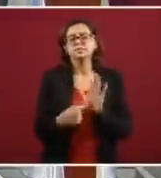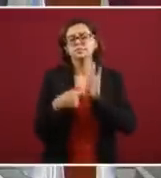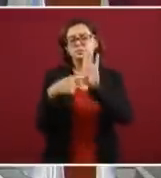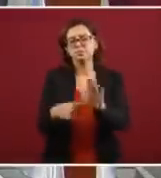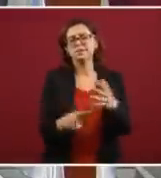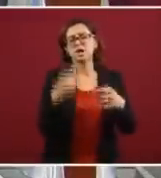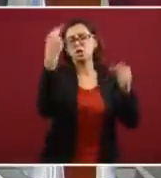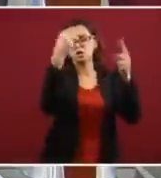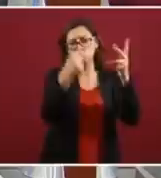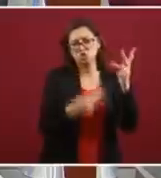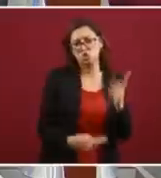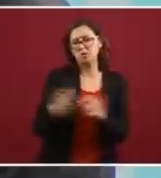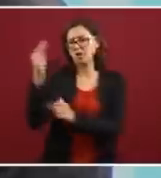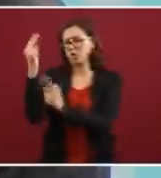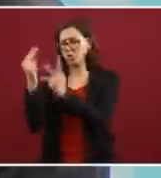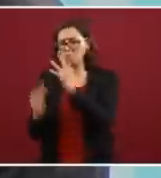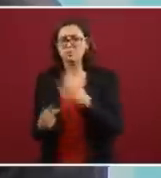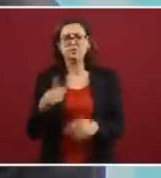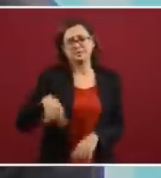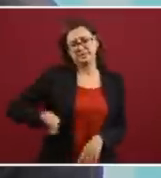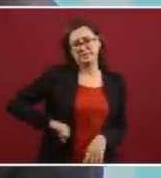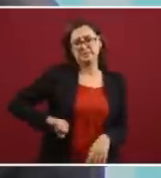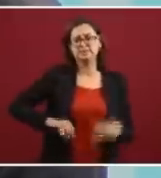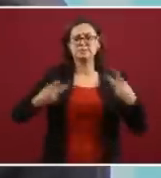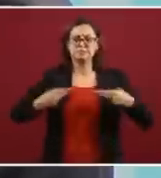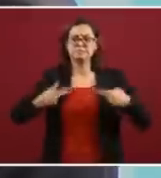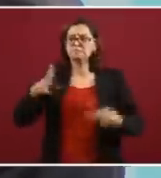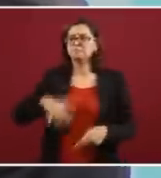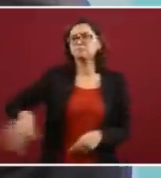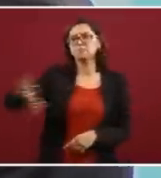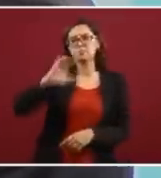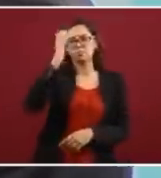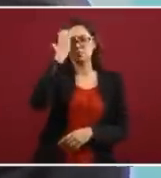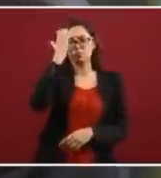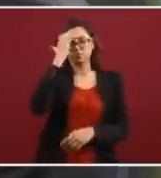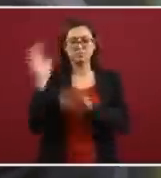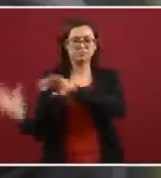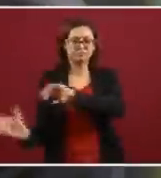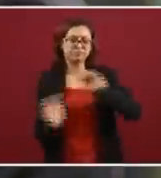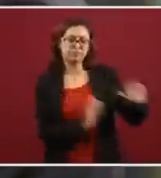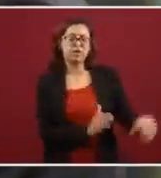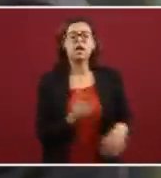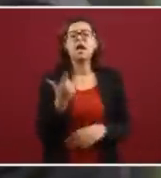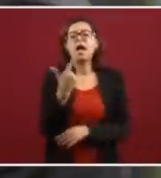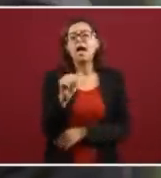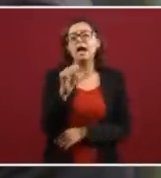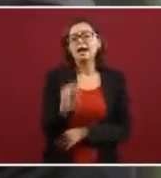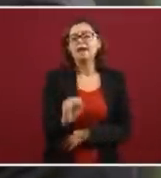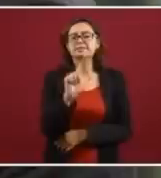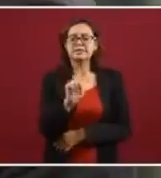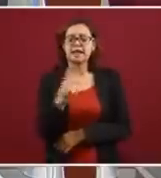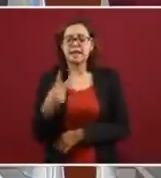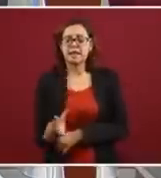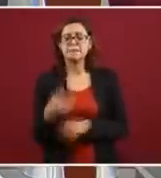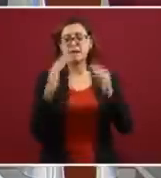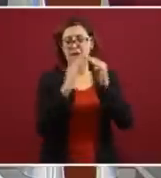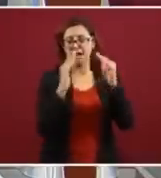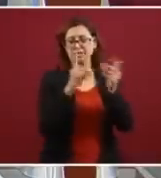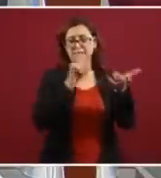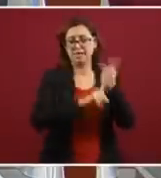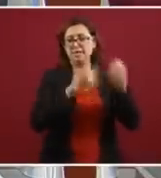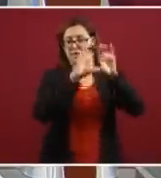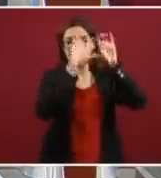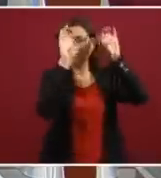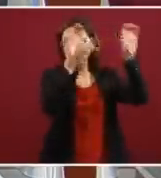bastante interesante para ustedes y sobre todo para todos los consumidores. En gas LP, para tanques estacionarios, el precio más